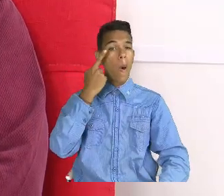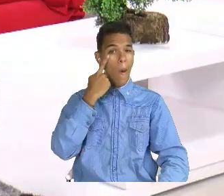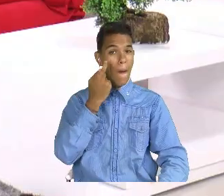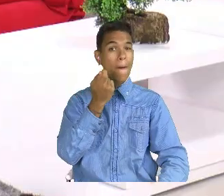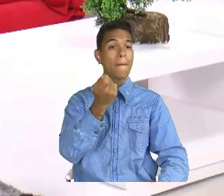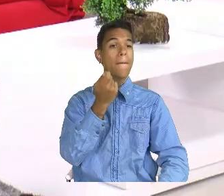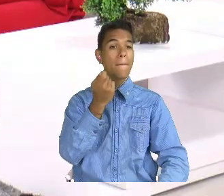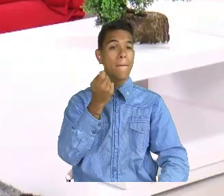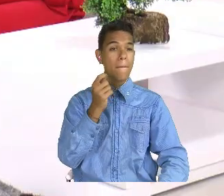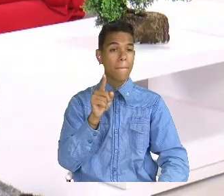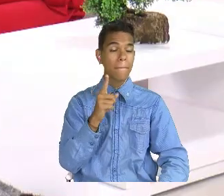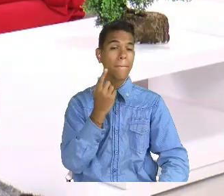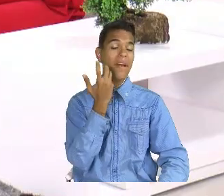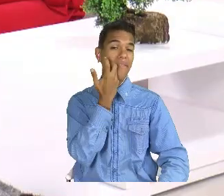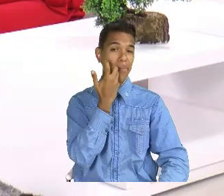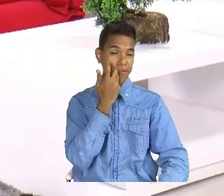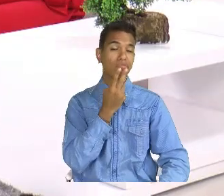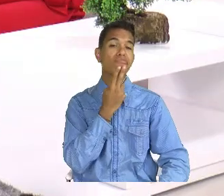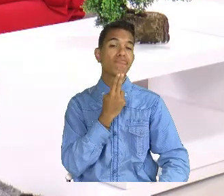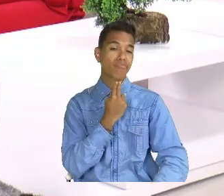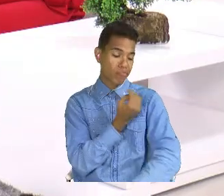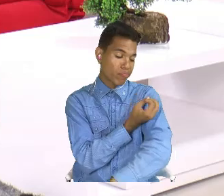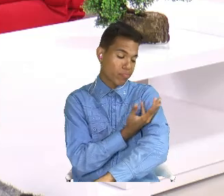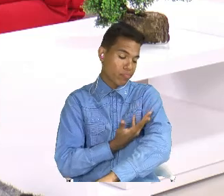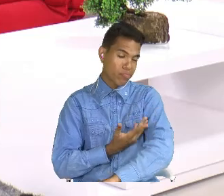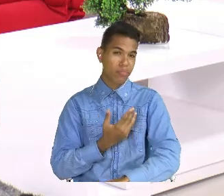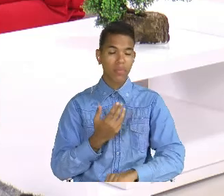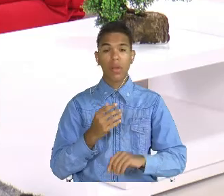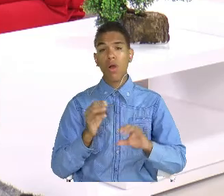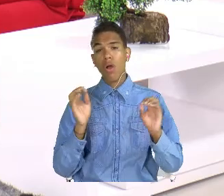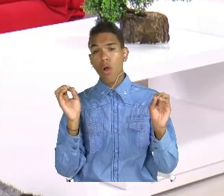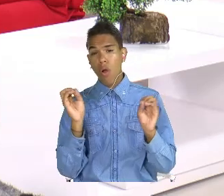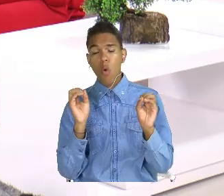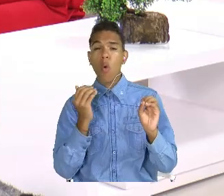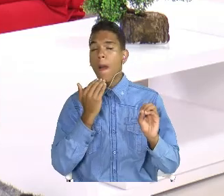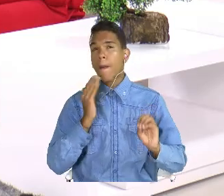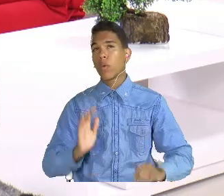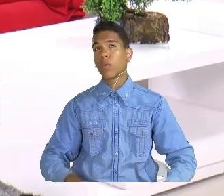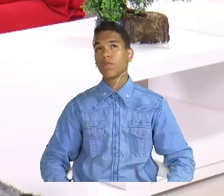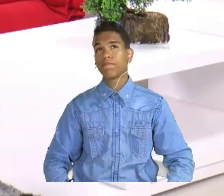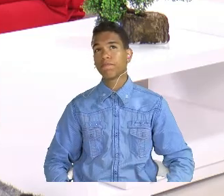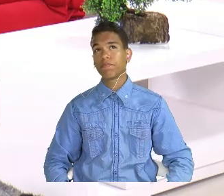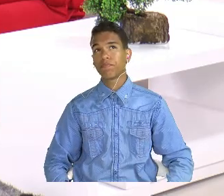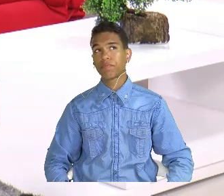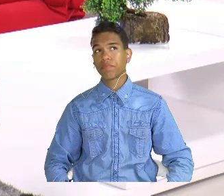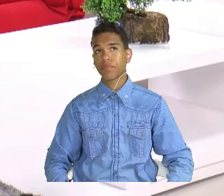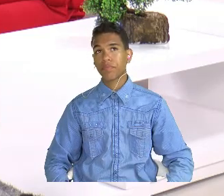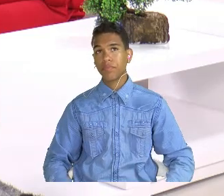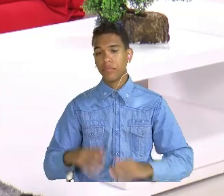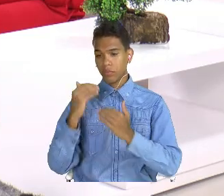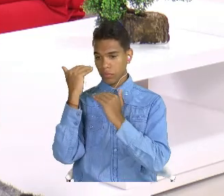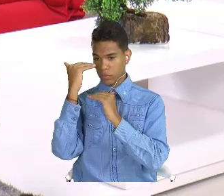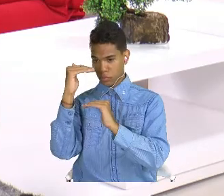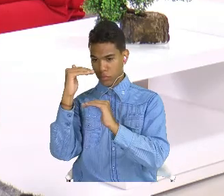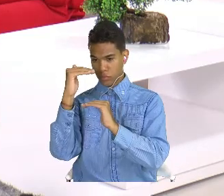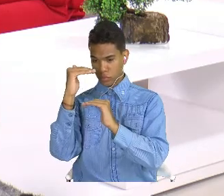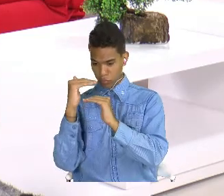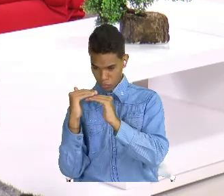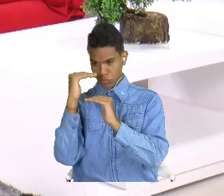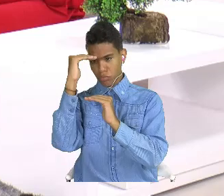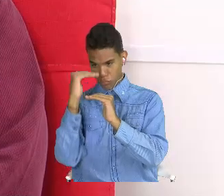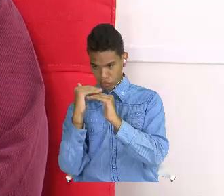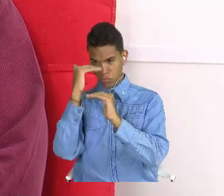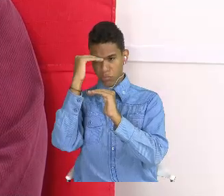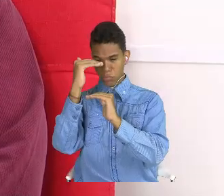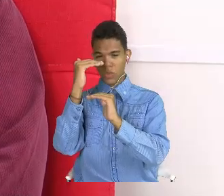un paciente diabético. Si es un paciente que, por ejemplo, está entre ese limbo de los 100 y